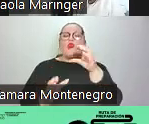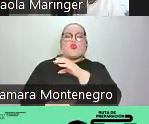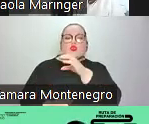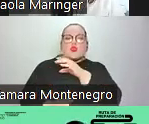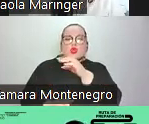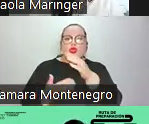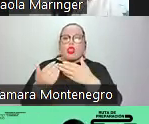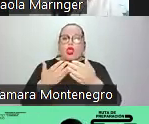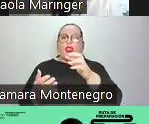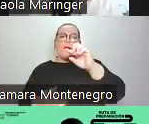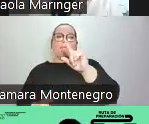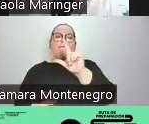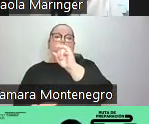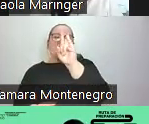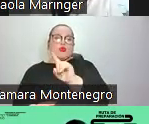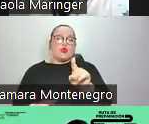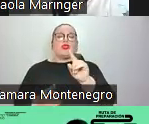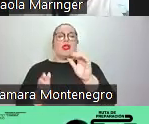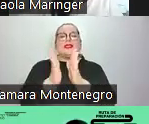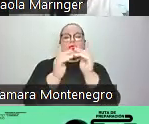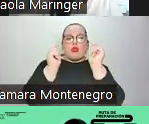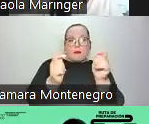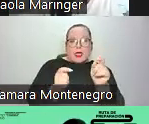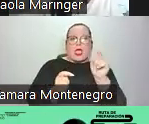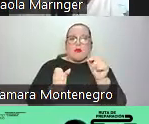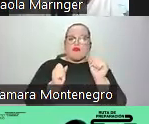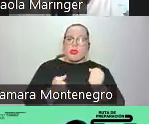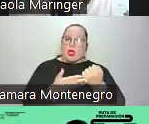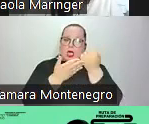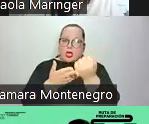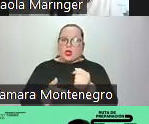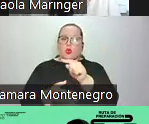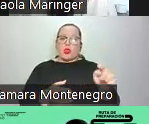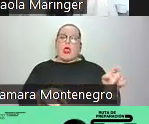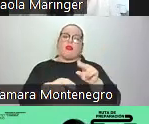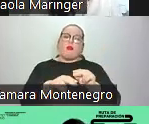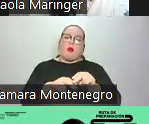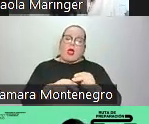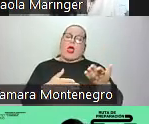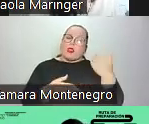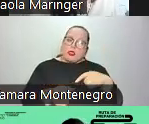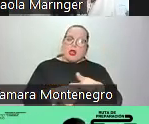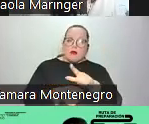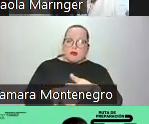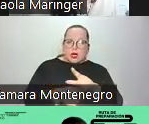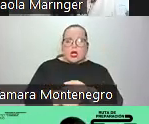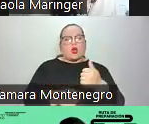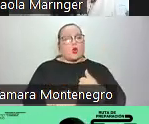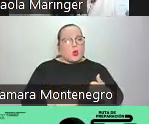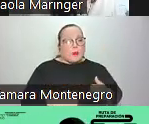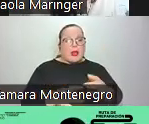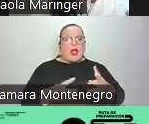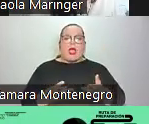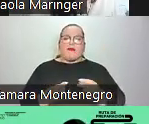Santo Tomás, para que de alguna forma puedan fomentar esa antigüedad laboral a través de cursos y nutrir sus habilidades en la nueva era